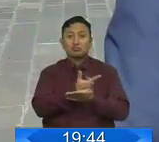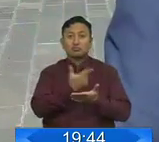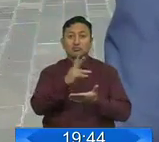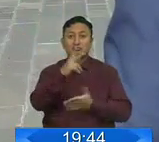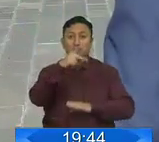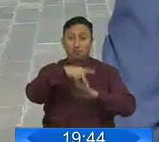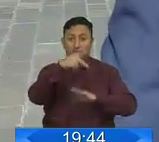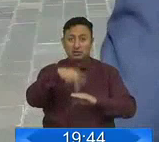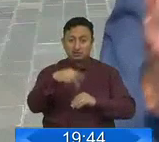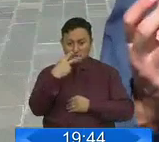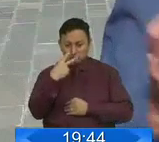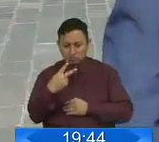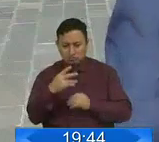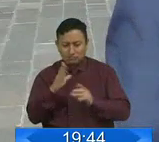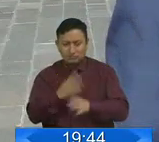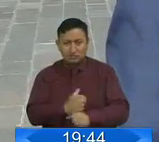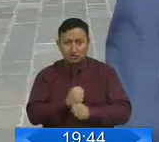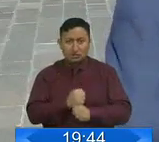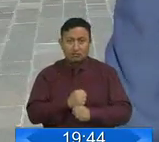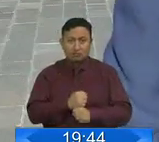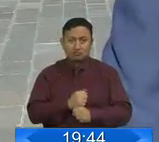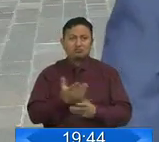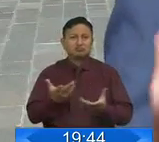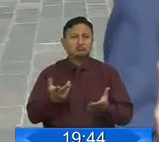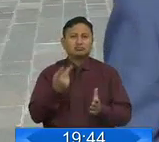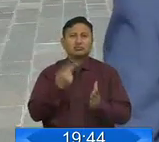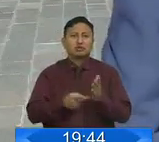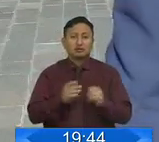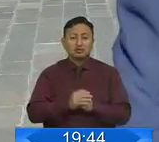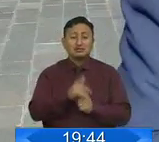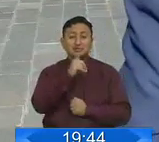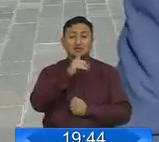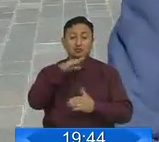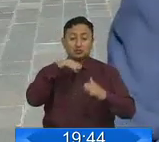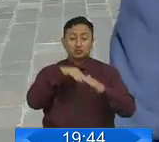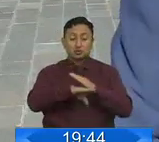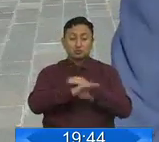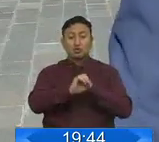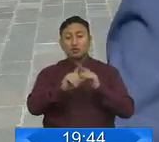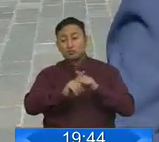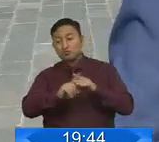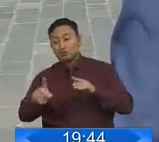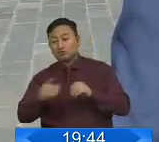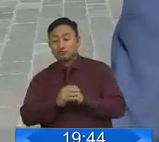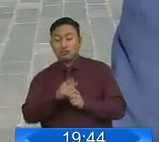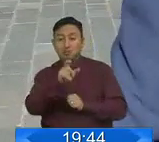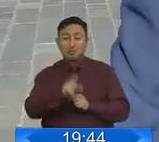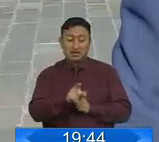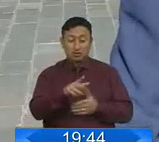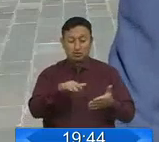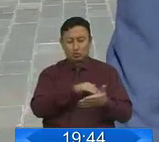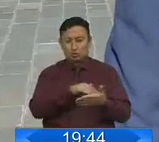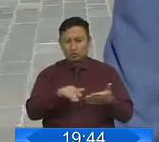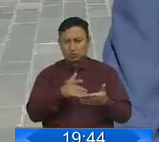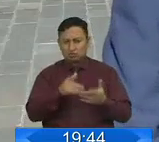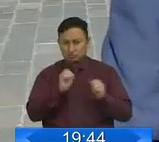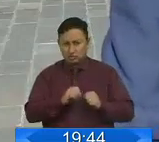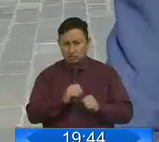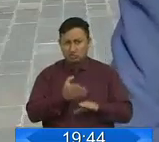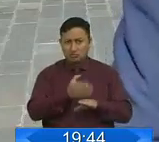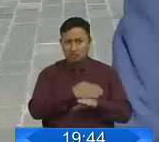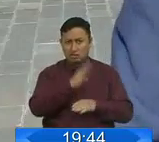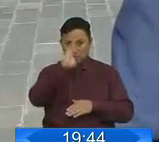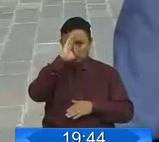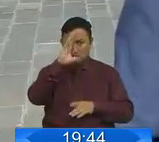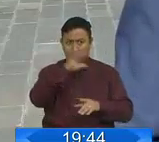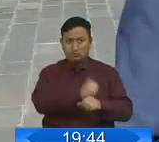provincia, detectar exactamente quién ingresa, quién sale, si es que hay personas sospechosas, que sea preventivo. Los